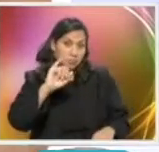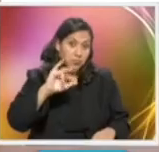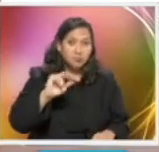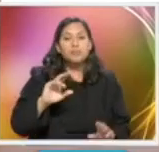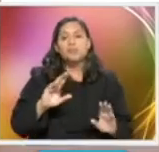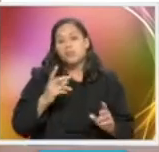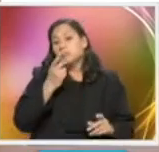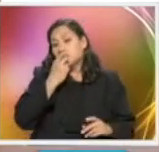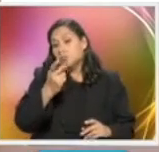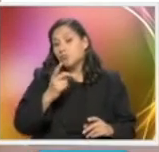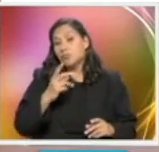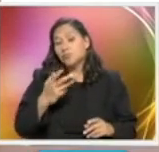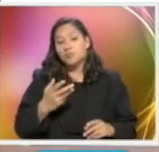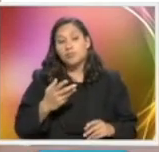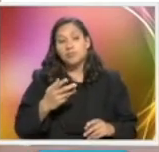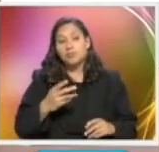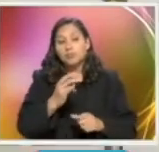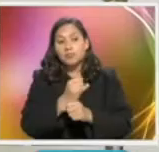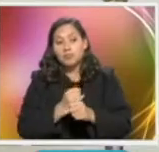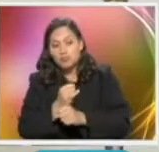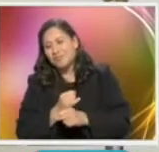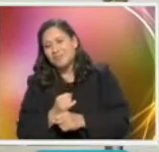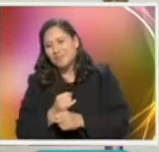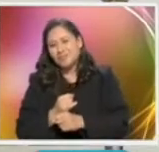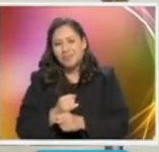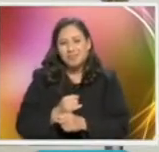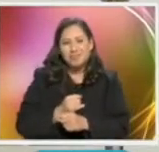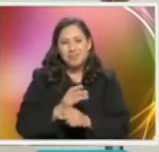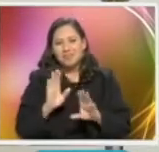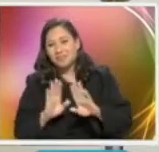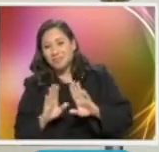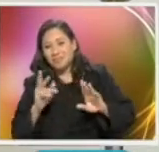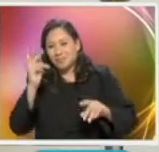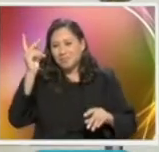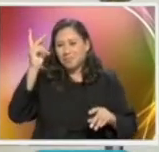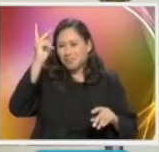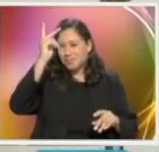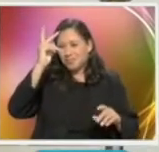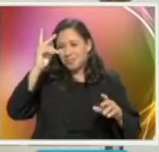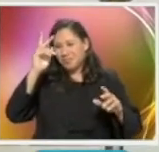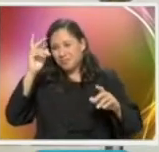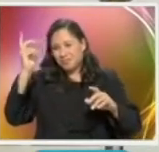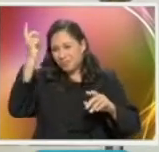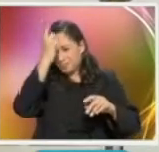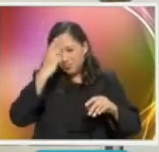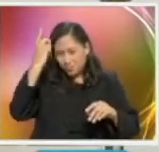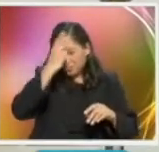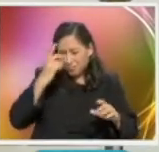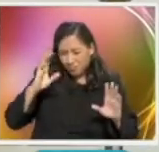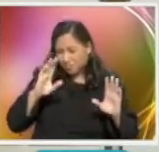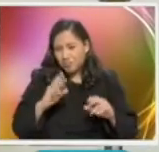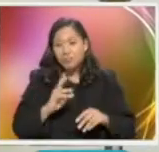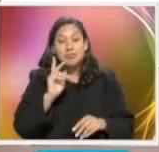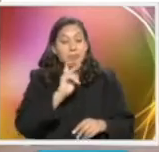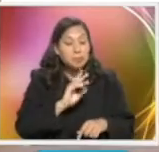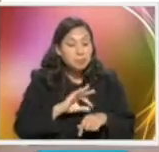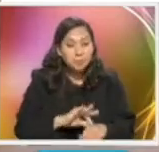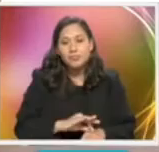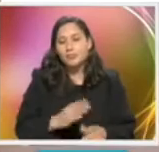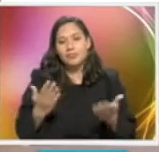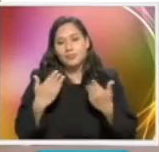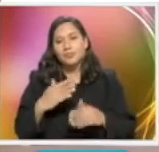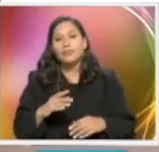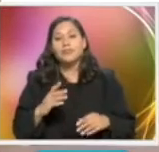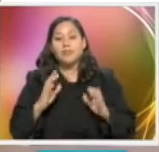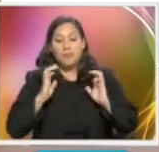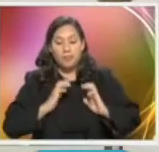un instituto ahí de investigaciones como medio psíquicas y de... El hecho es que el cadáver... No está comprobado. Okay. El